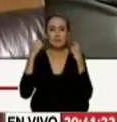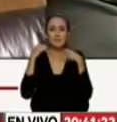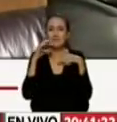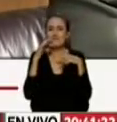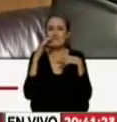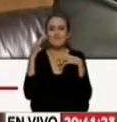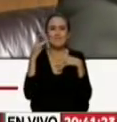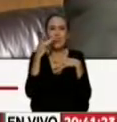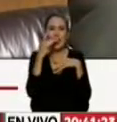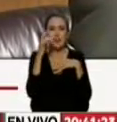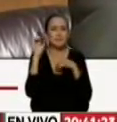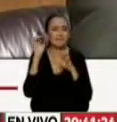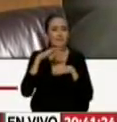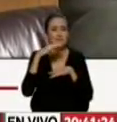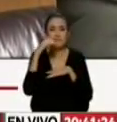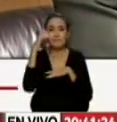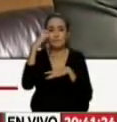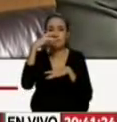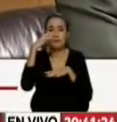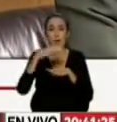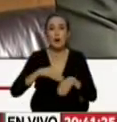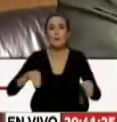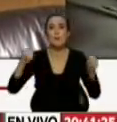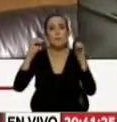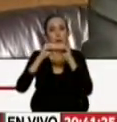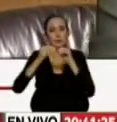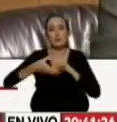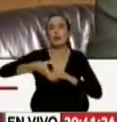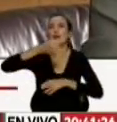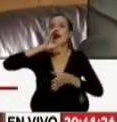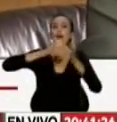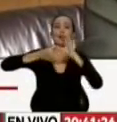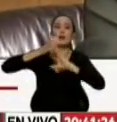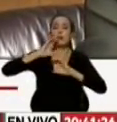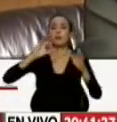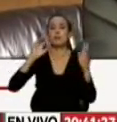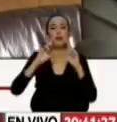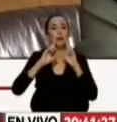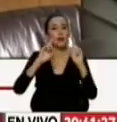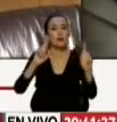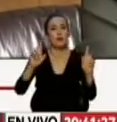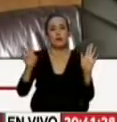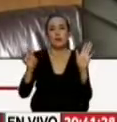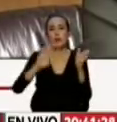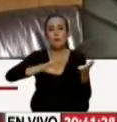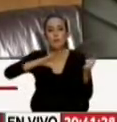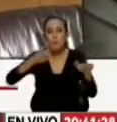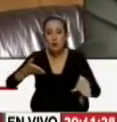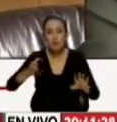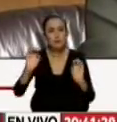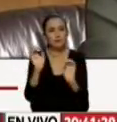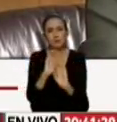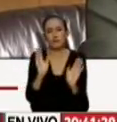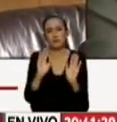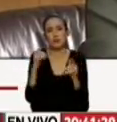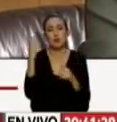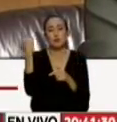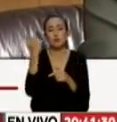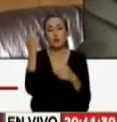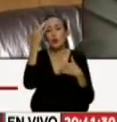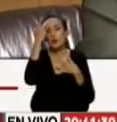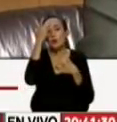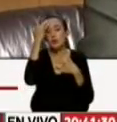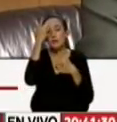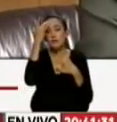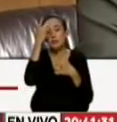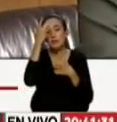desagradable. Pero si es que hubiese ingerido más de un bocado, las consecuencias no son letales ni nefastas. Simplemente lo que va a